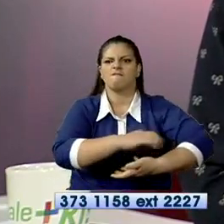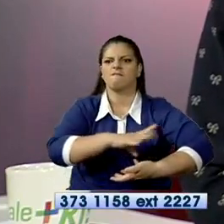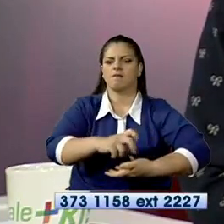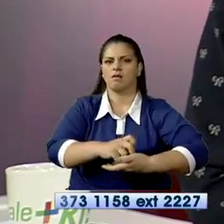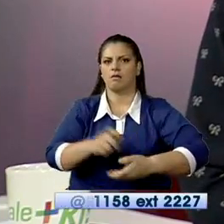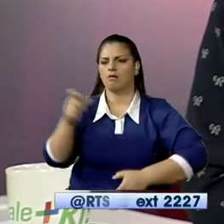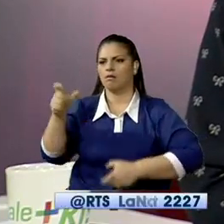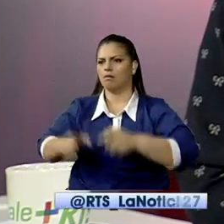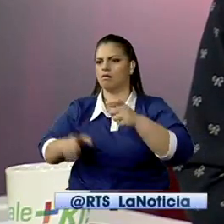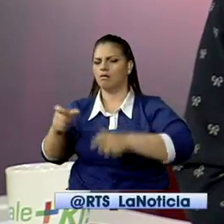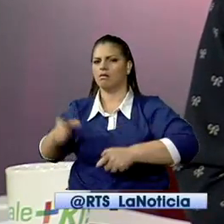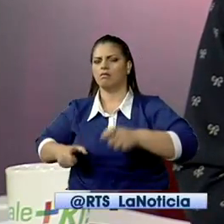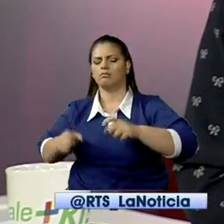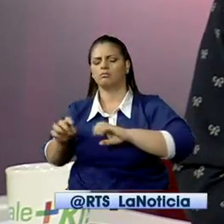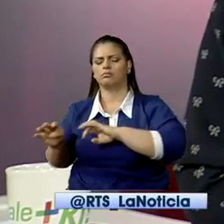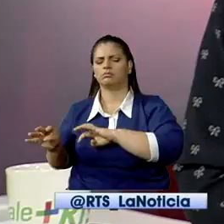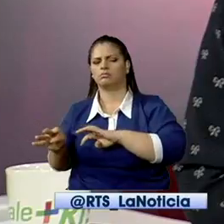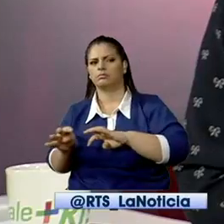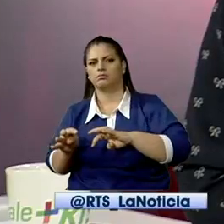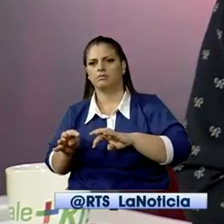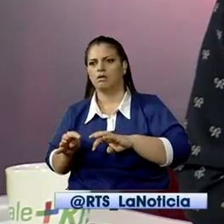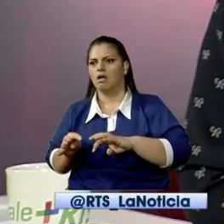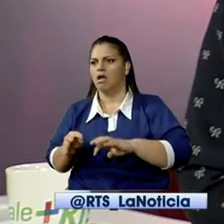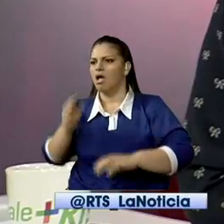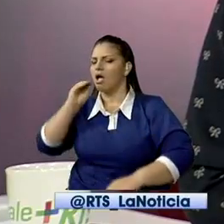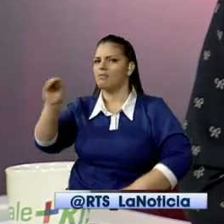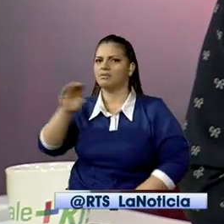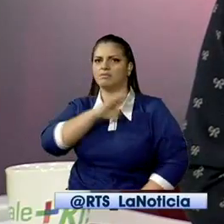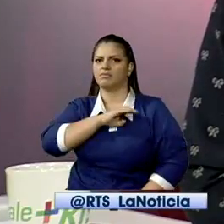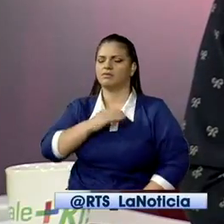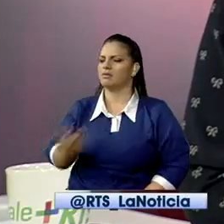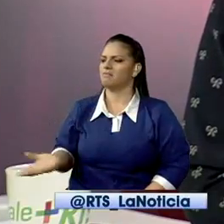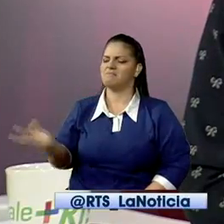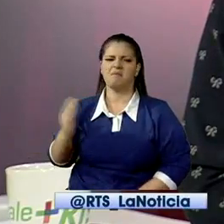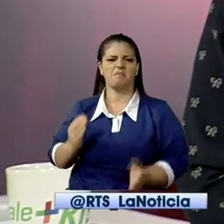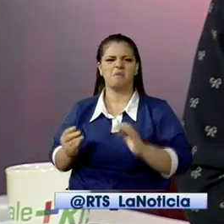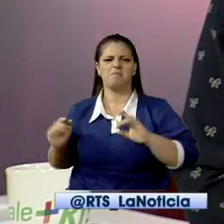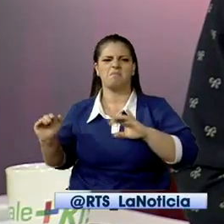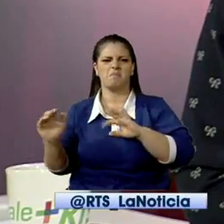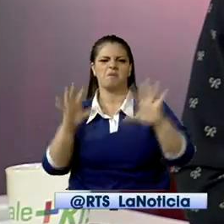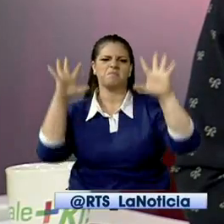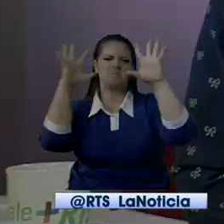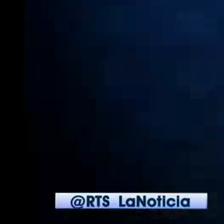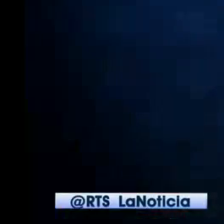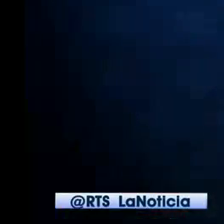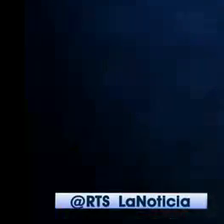Casamen nos cuenta que una persona fue detenida.